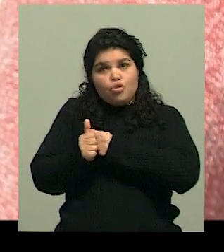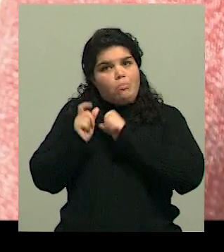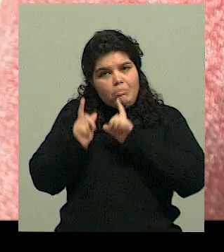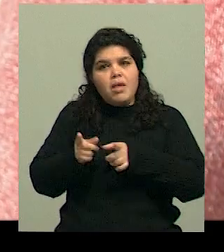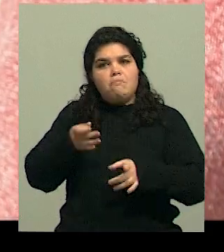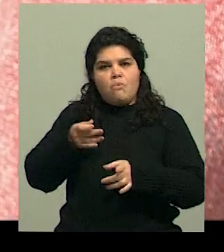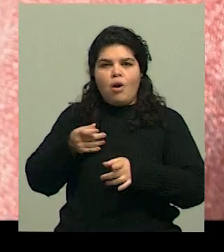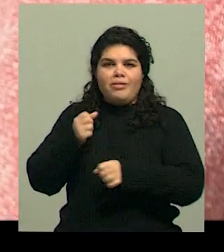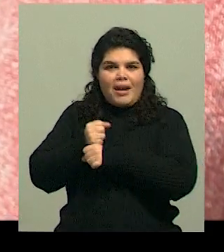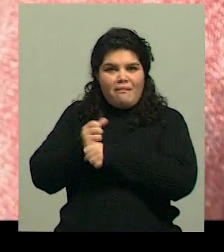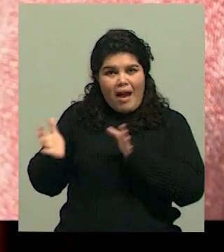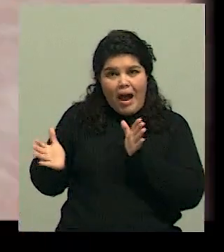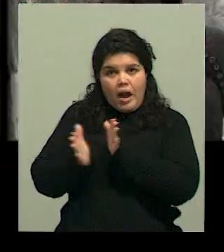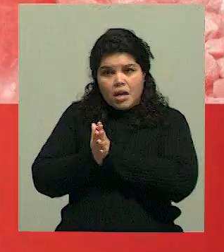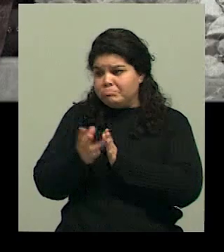que